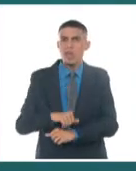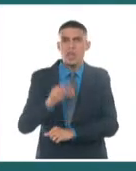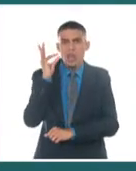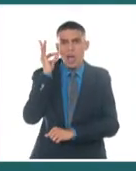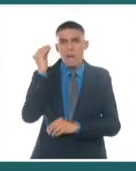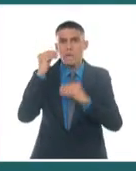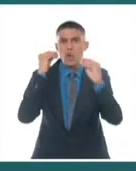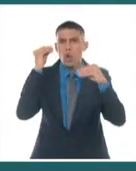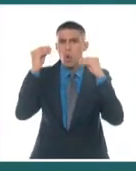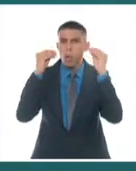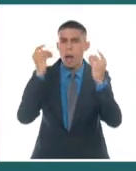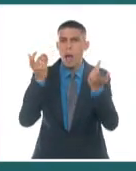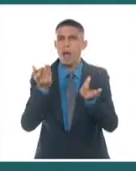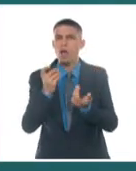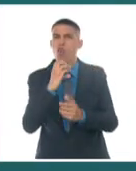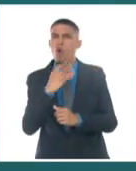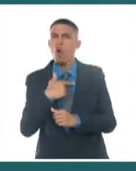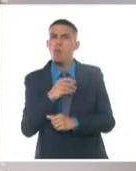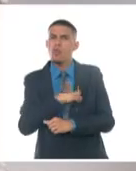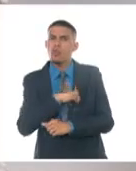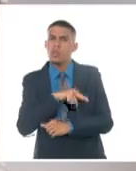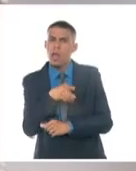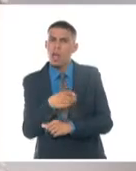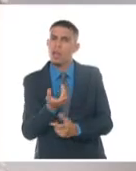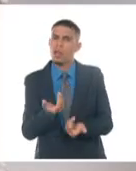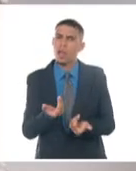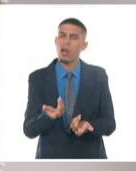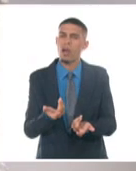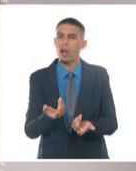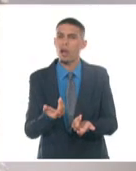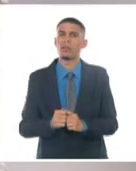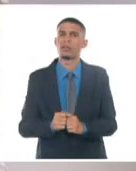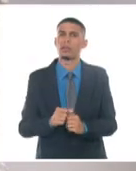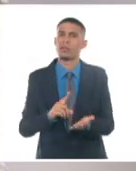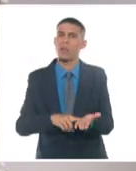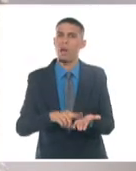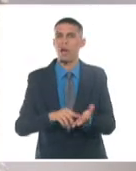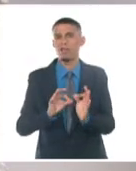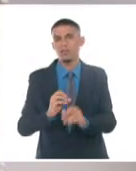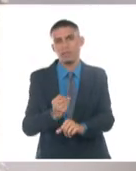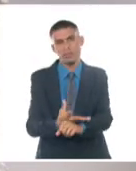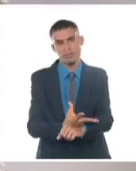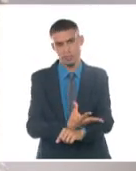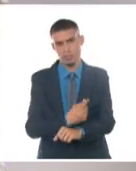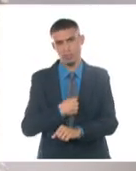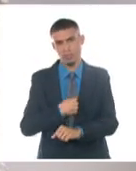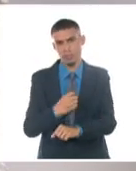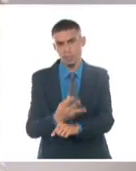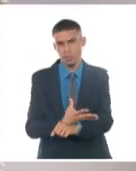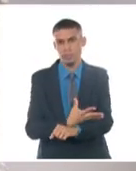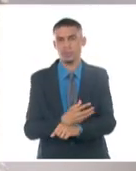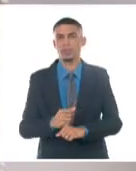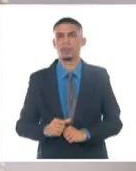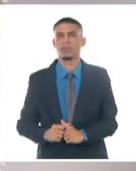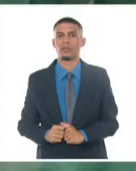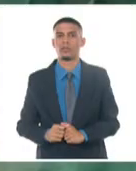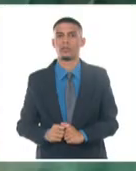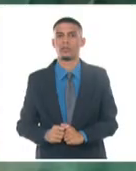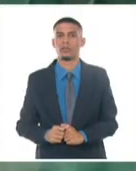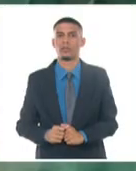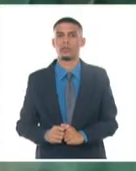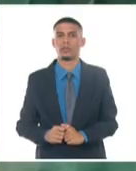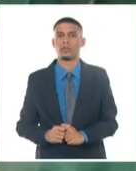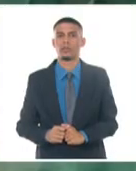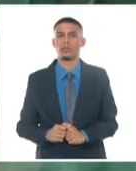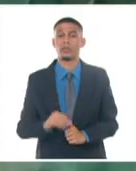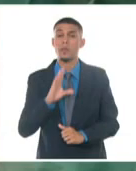pacientes y por la formación que tengo. La mamá se siente siempre orgulloso y, bueno, ya le te decía ahorita, cuando me dicen que tu hijo va a